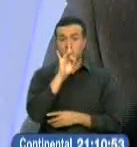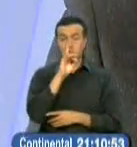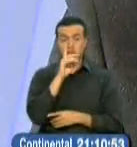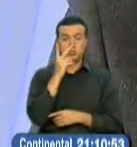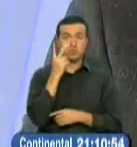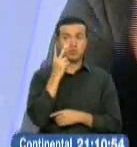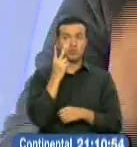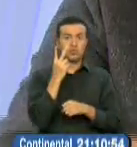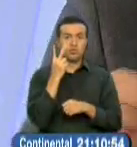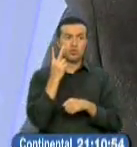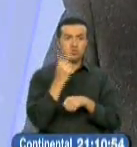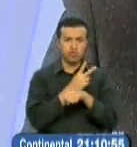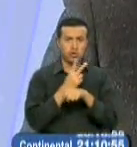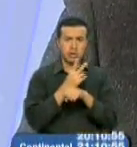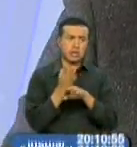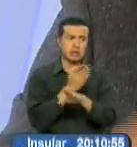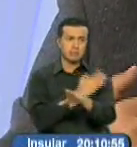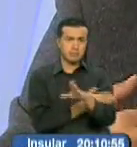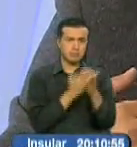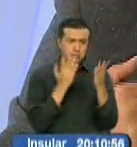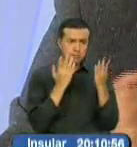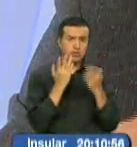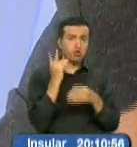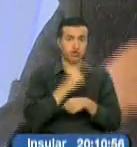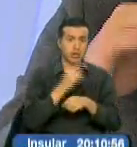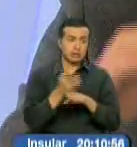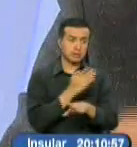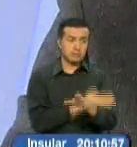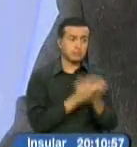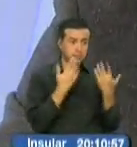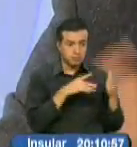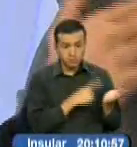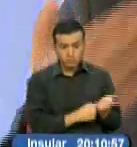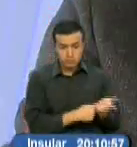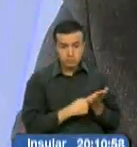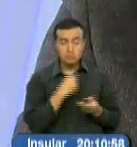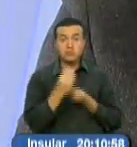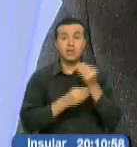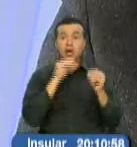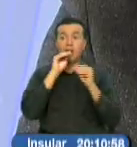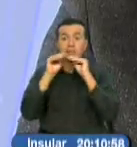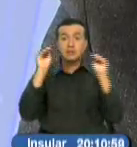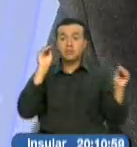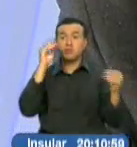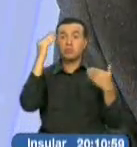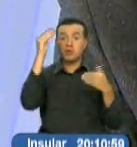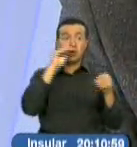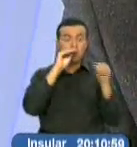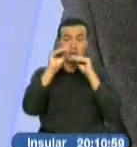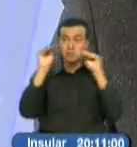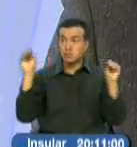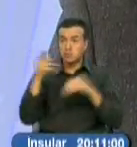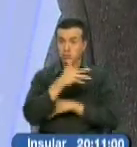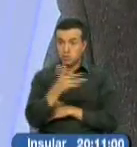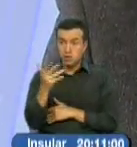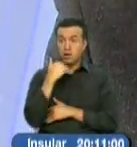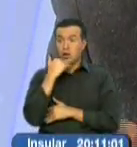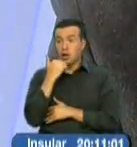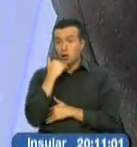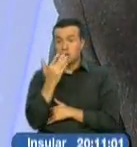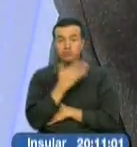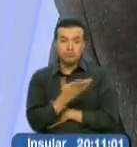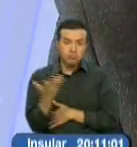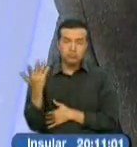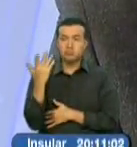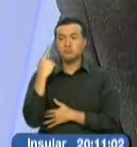horas, apenas van llegando para ir resolviendo. Y obviamente lo que hacemos una vez que resolvemos es notificar a los actores políticos para que puedan evacuar en ese